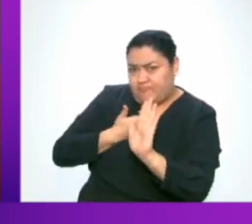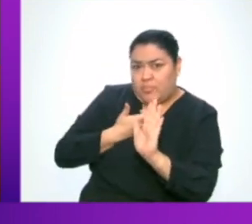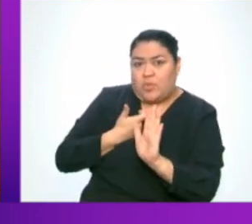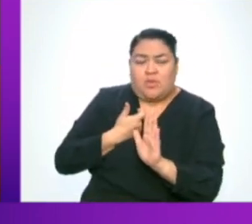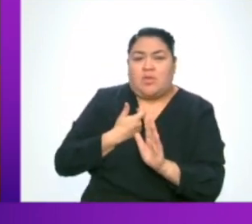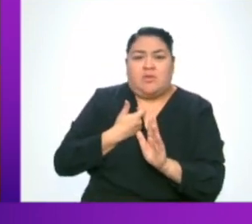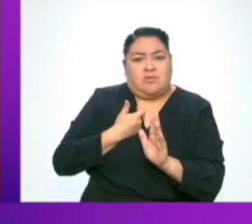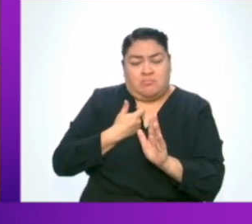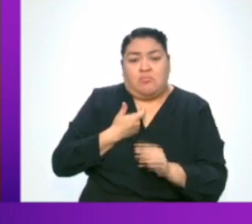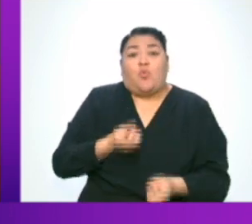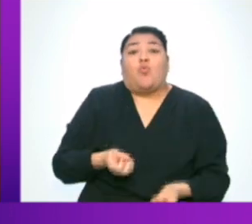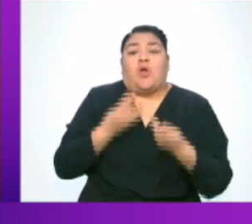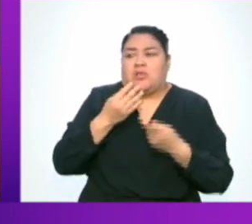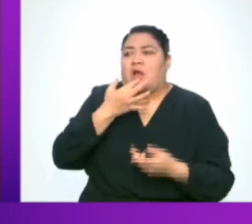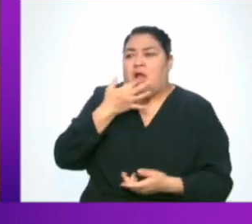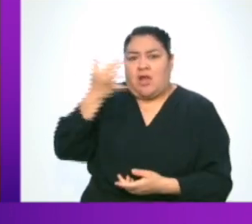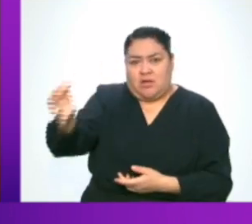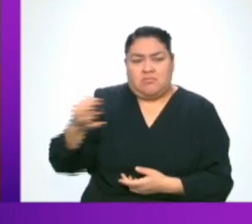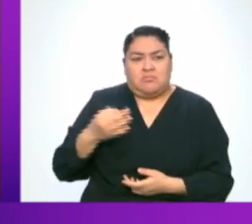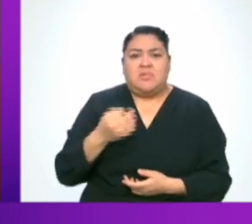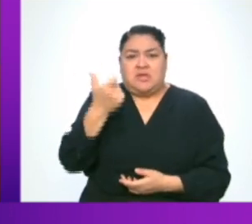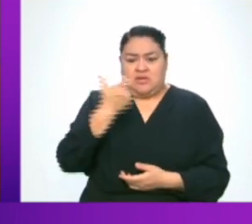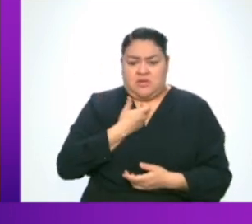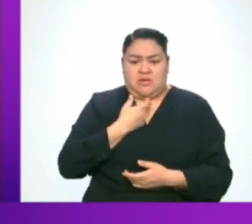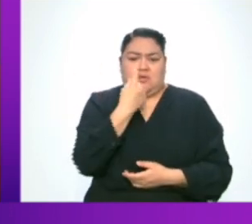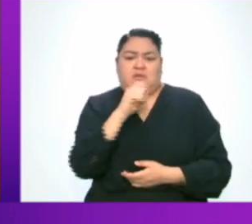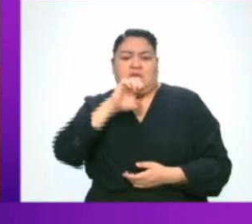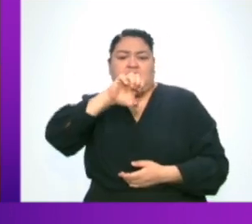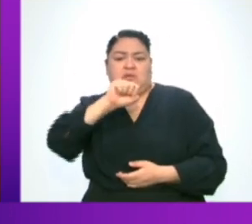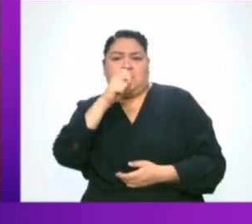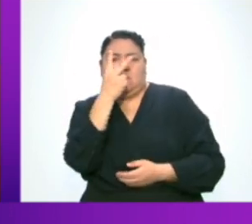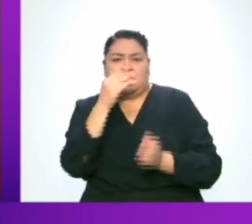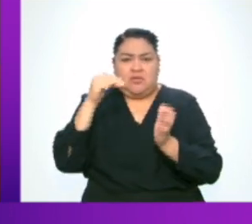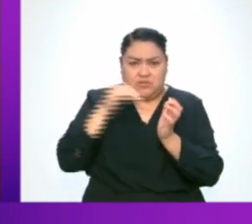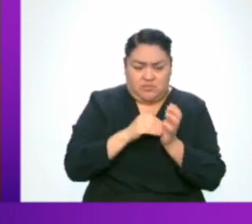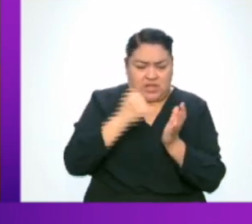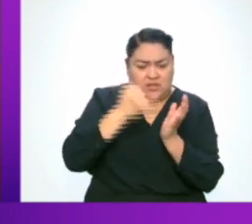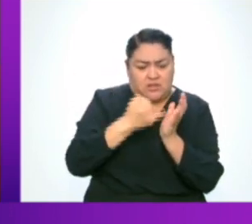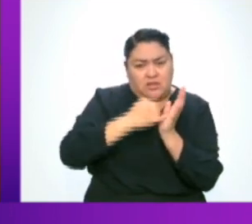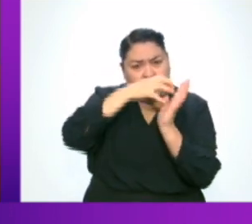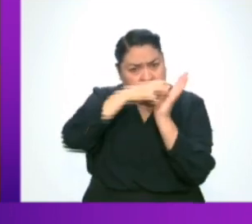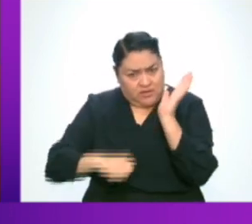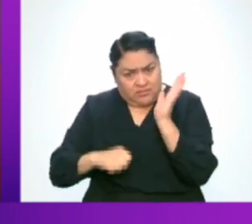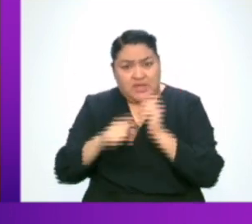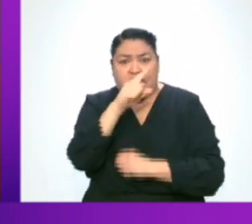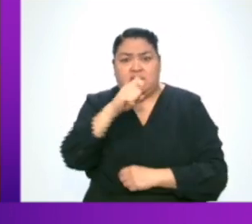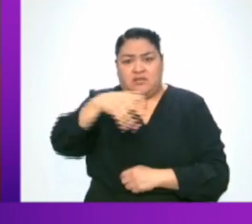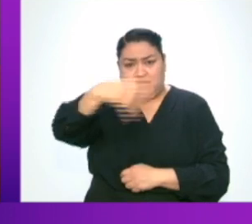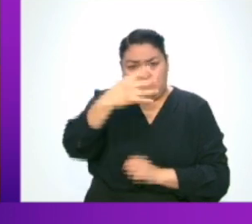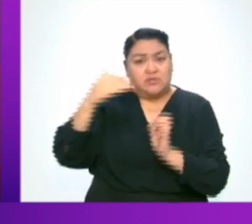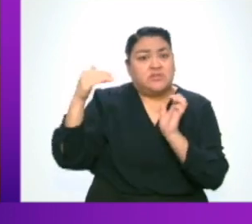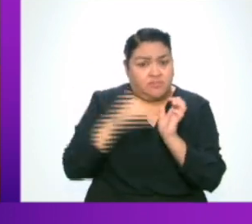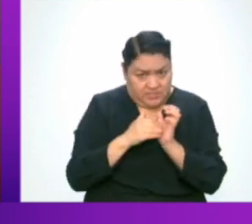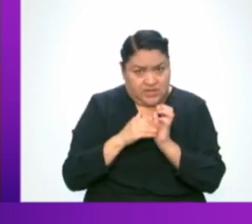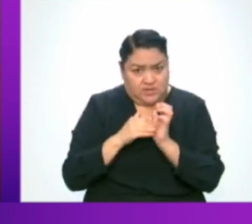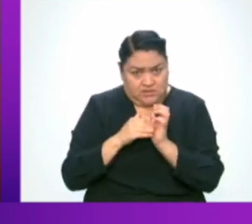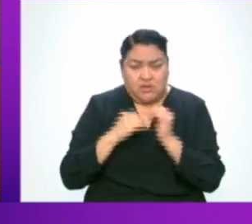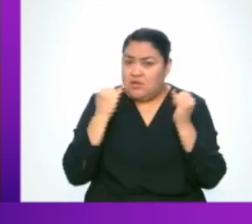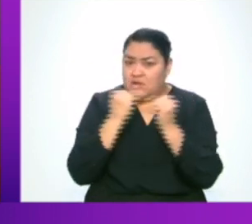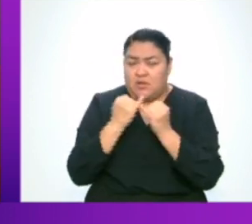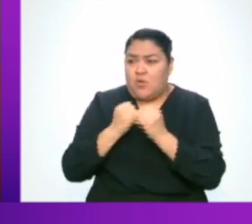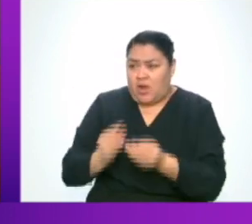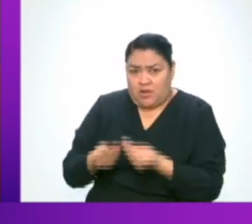un sueldo bruto de 162,000 pesos un monto neto de 11238 lo